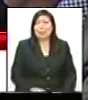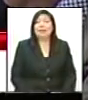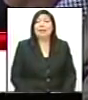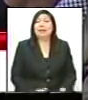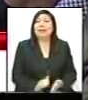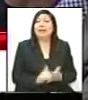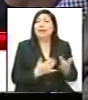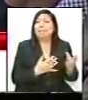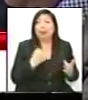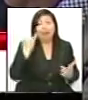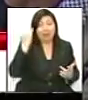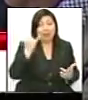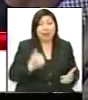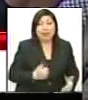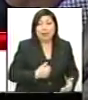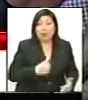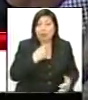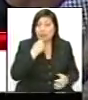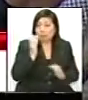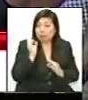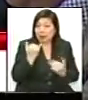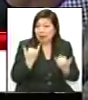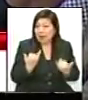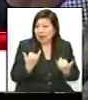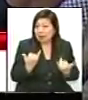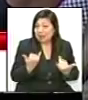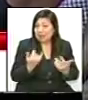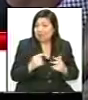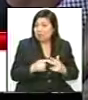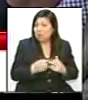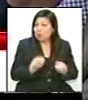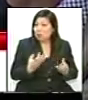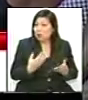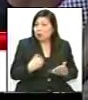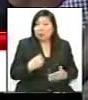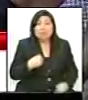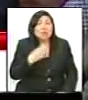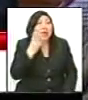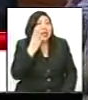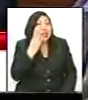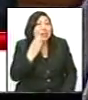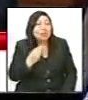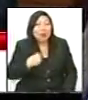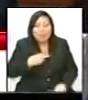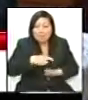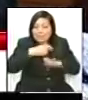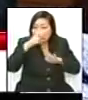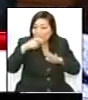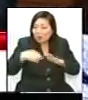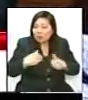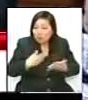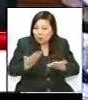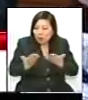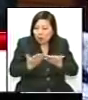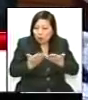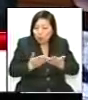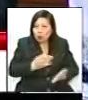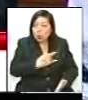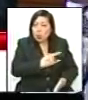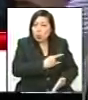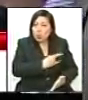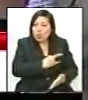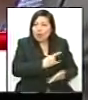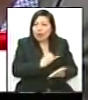espero que las ideas que yo exponga acá, que nacen mucho de la experiencia jurisdiccional y mi experiencia académica, puedan